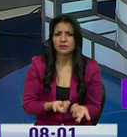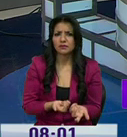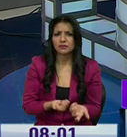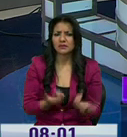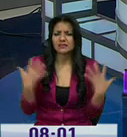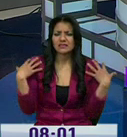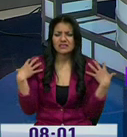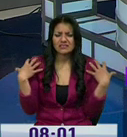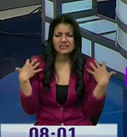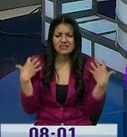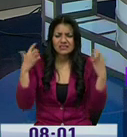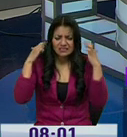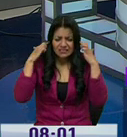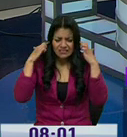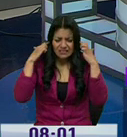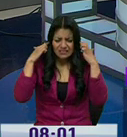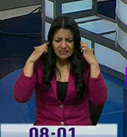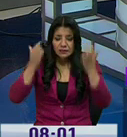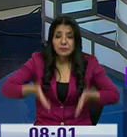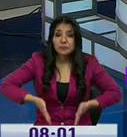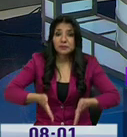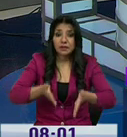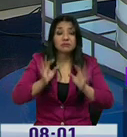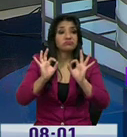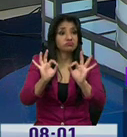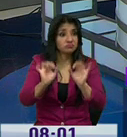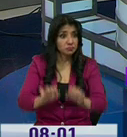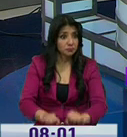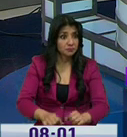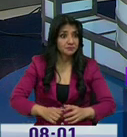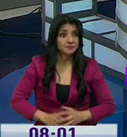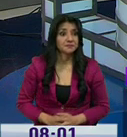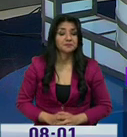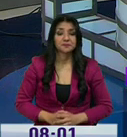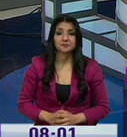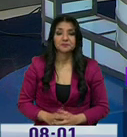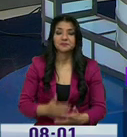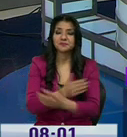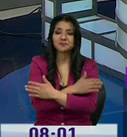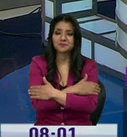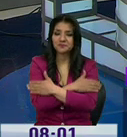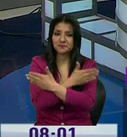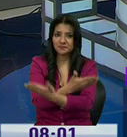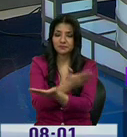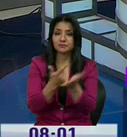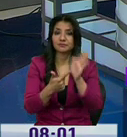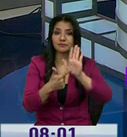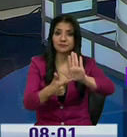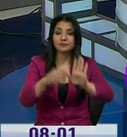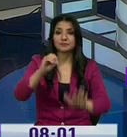esos estridentes ruidos en las vías, ¿no? Ese es un buen punto, realmente. Así que el abrazo grande en pantalla